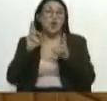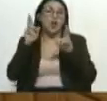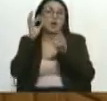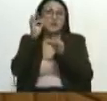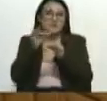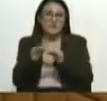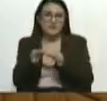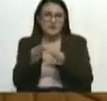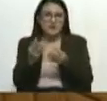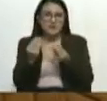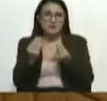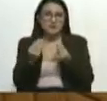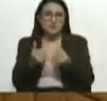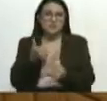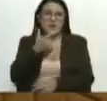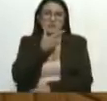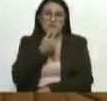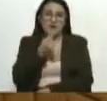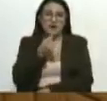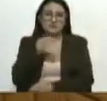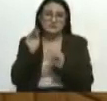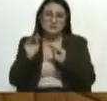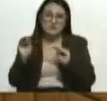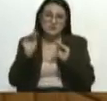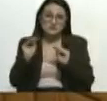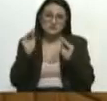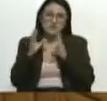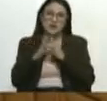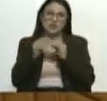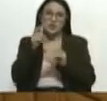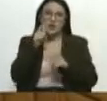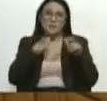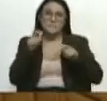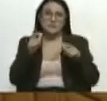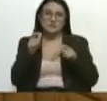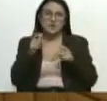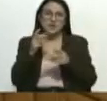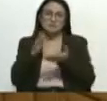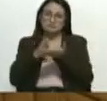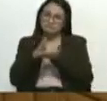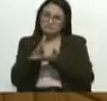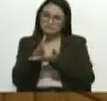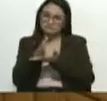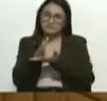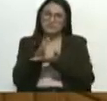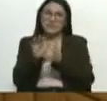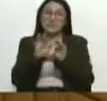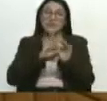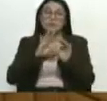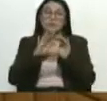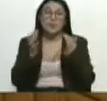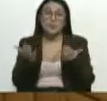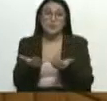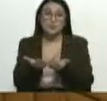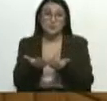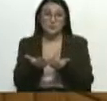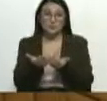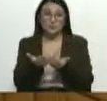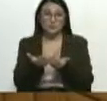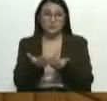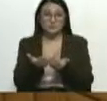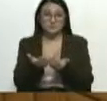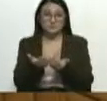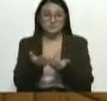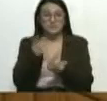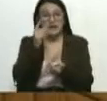que sea mucho más fácil convencer a todas las personas honestas y decentes del mundo que en nuestro caso de